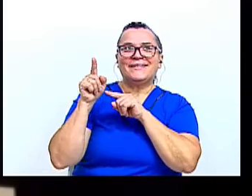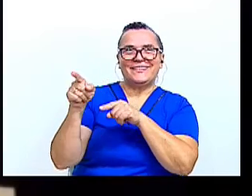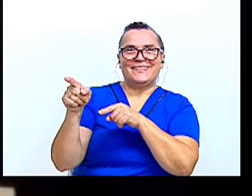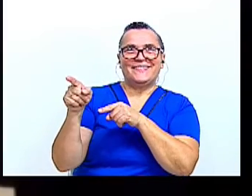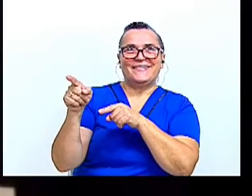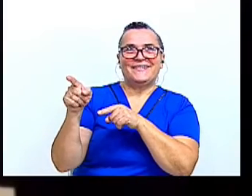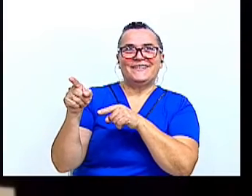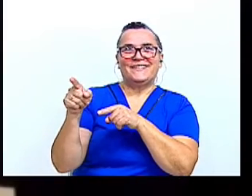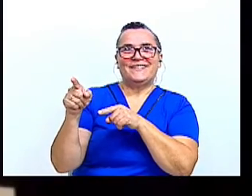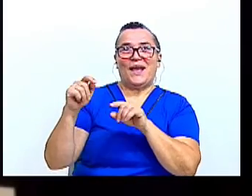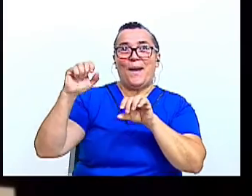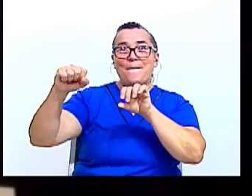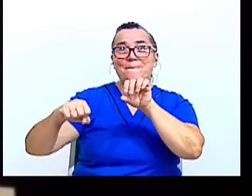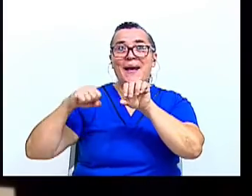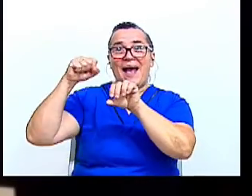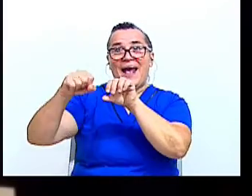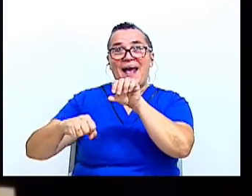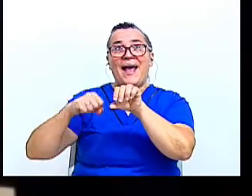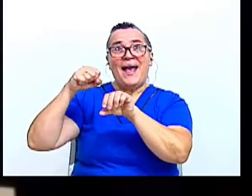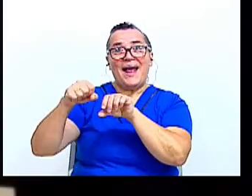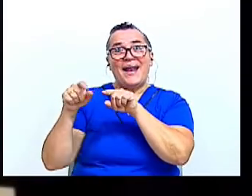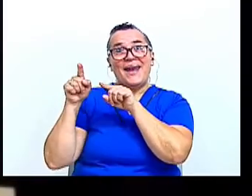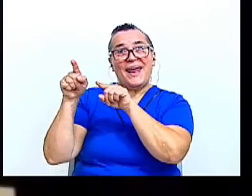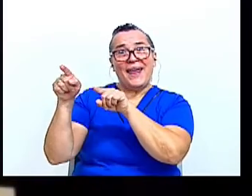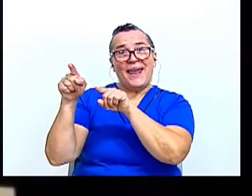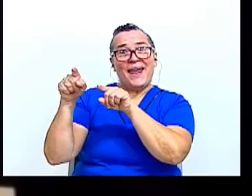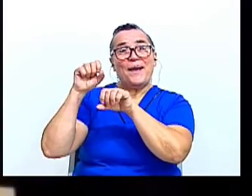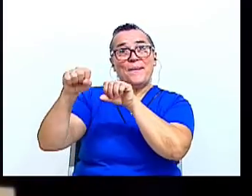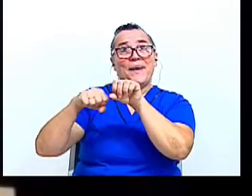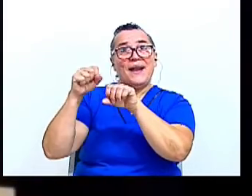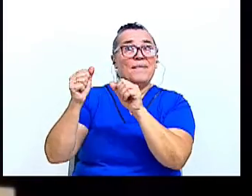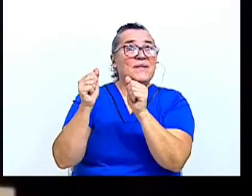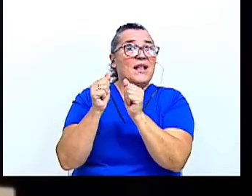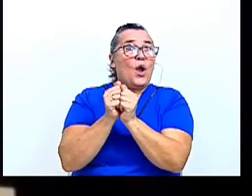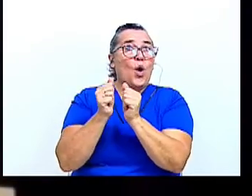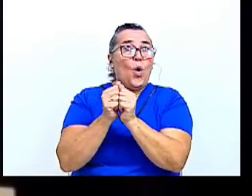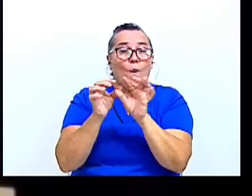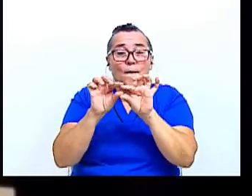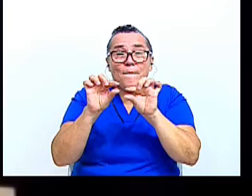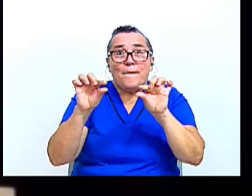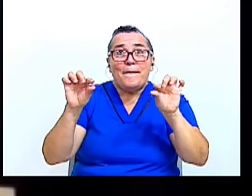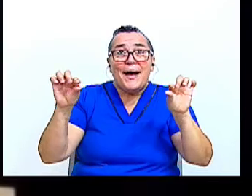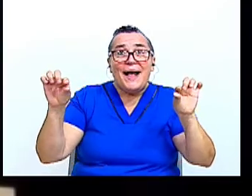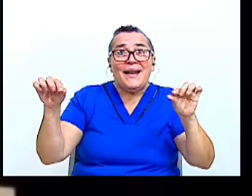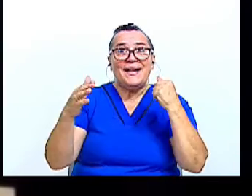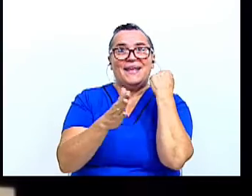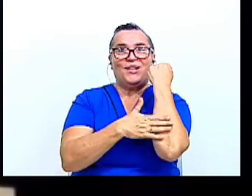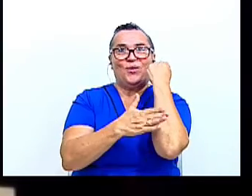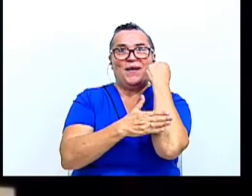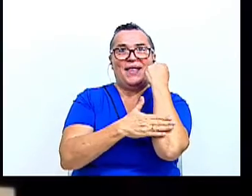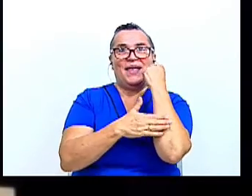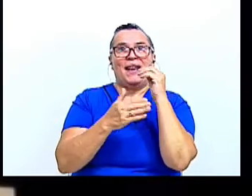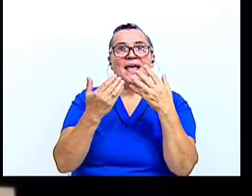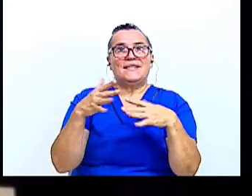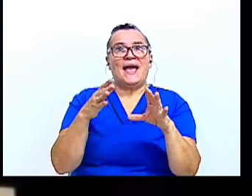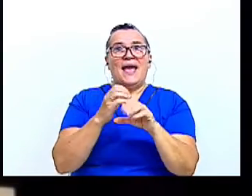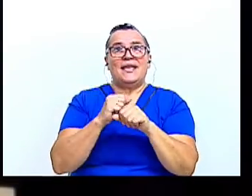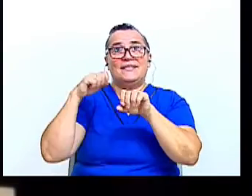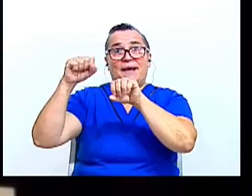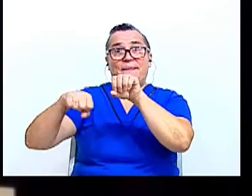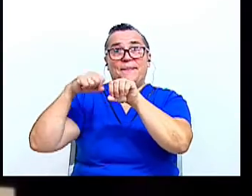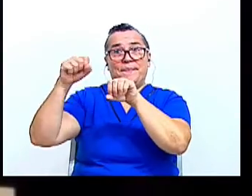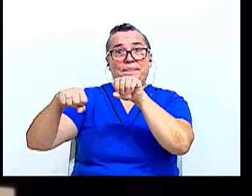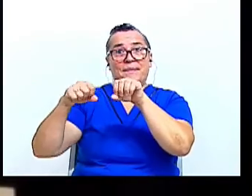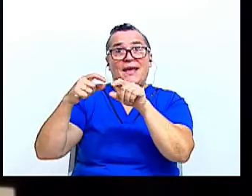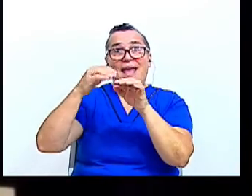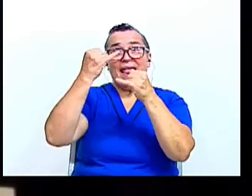es la manigueta. La manigueta la vamos a hacer con el palito de madera. Ya que tenemos hecha la manigueta, ya